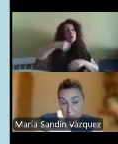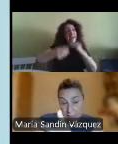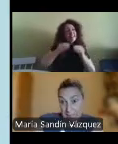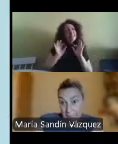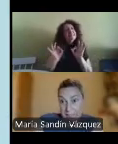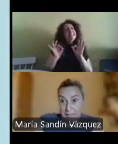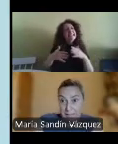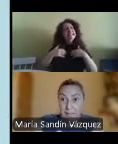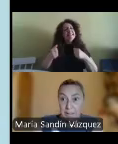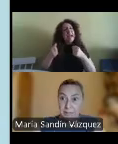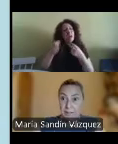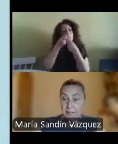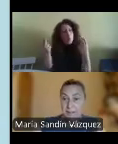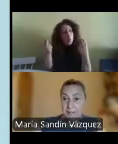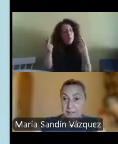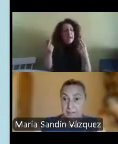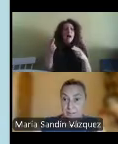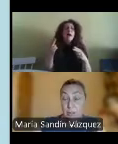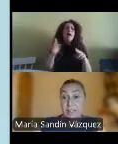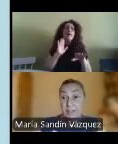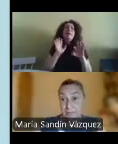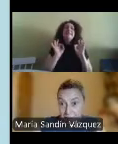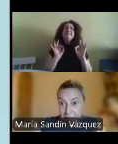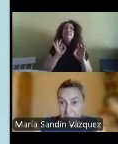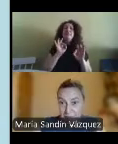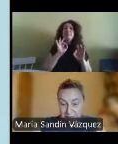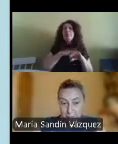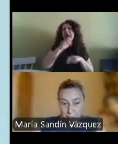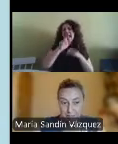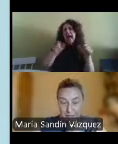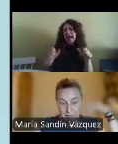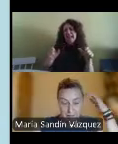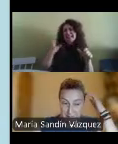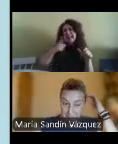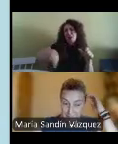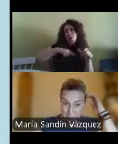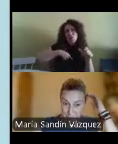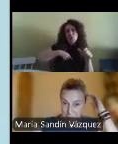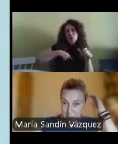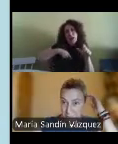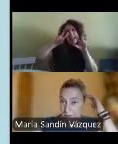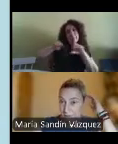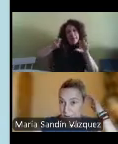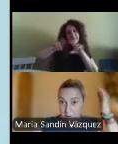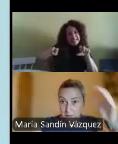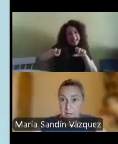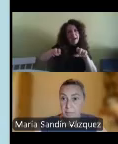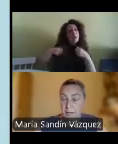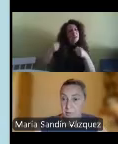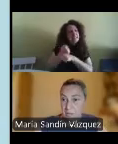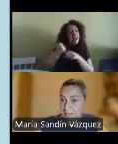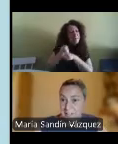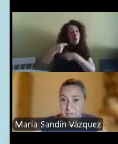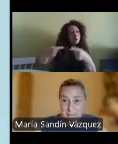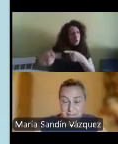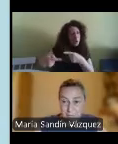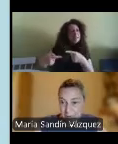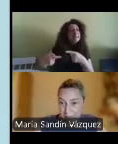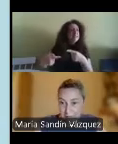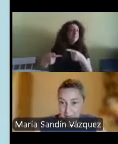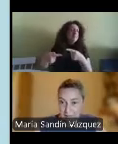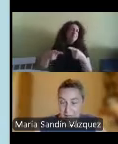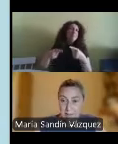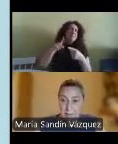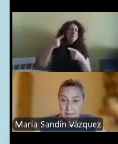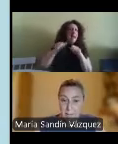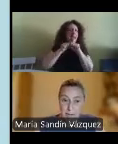pública es para la gente con la que investigamos y trabajamos, ¿no? Entonces la divulgación para nosotras es clave y